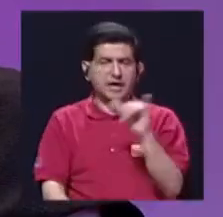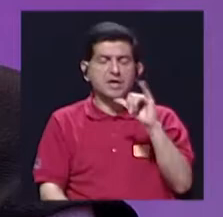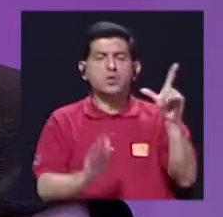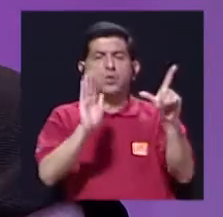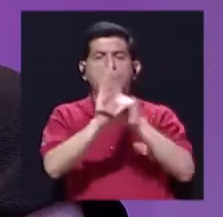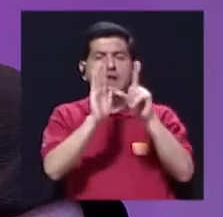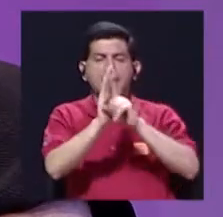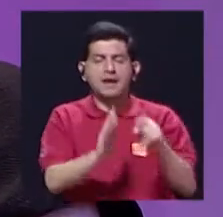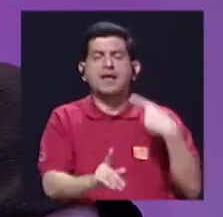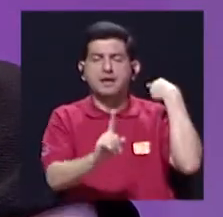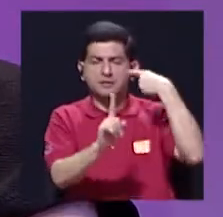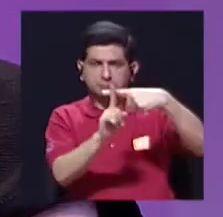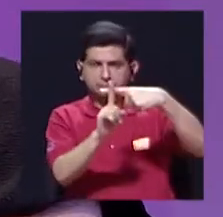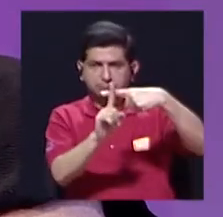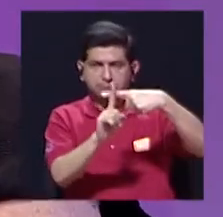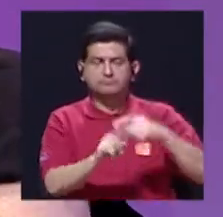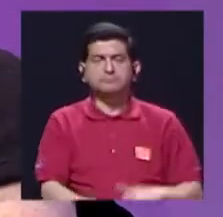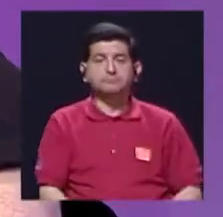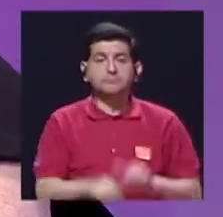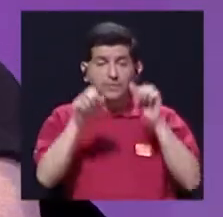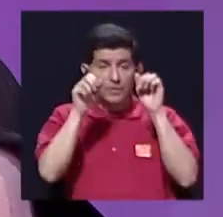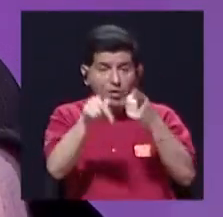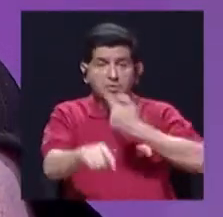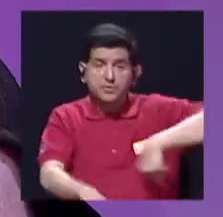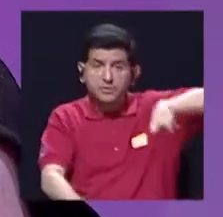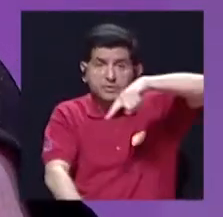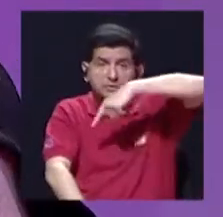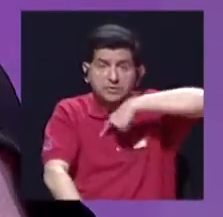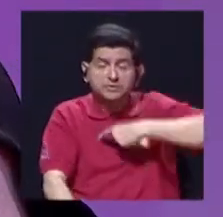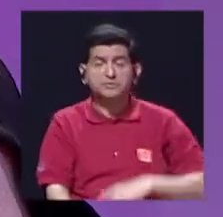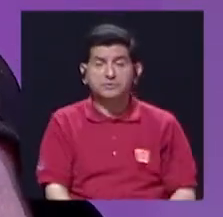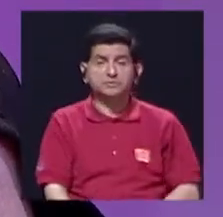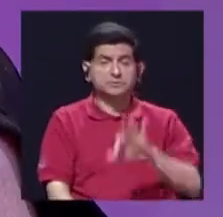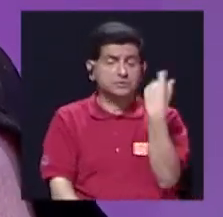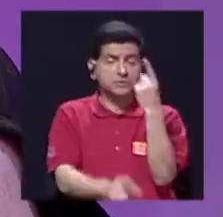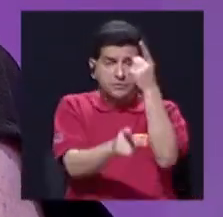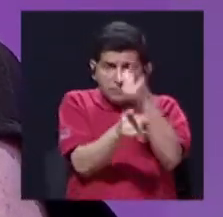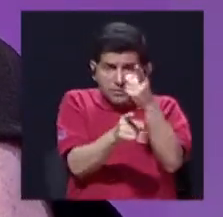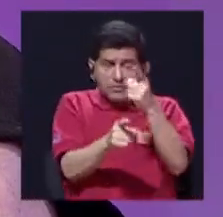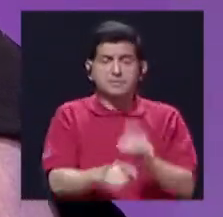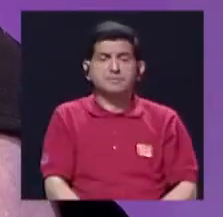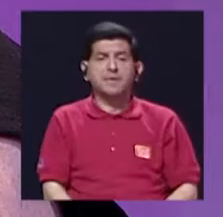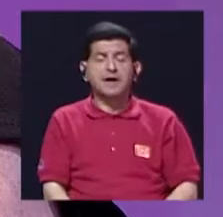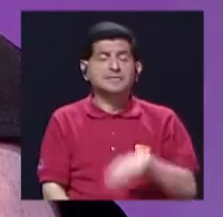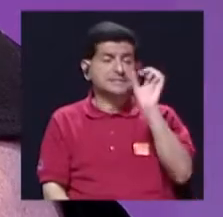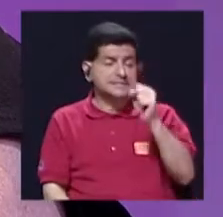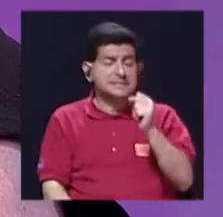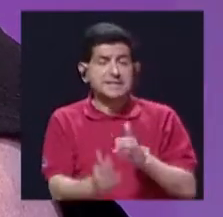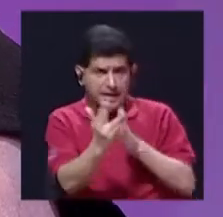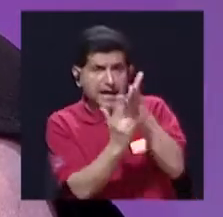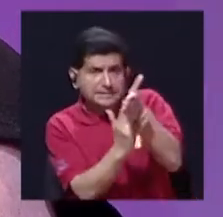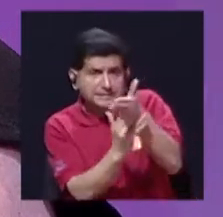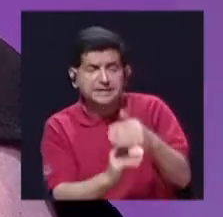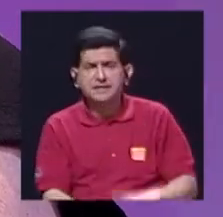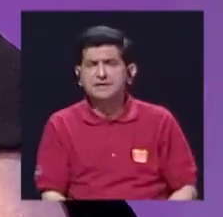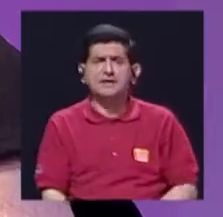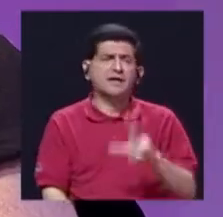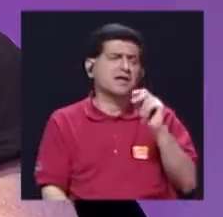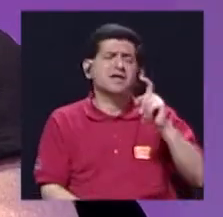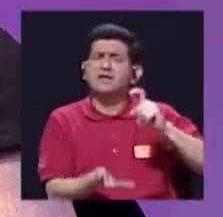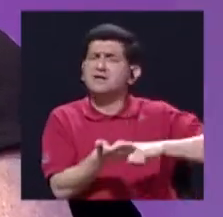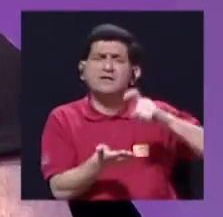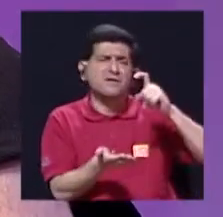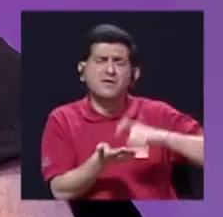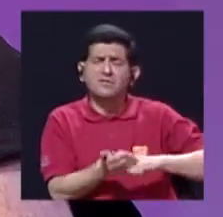ley afirmativa que nos permita efectivamente poder llegar y no deberle a